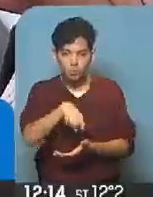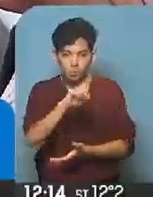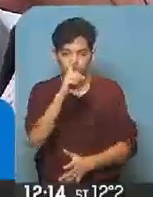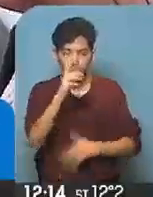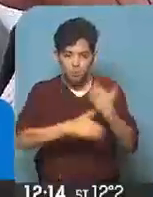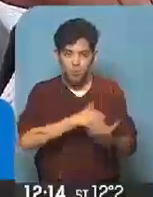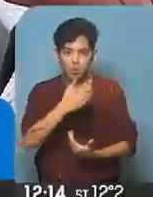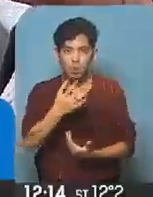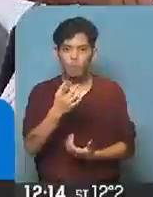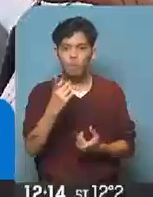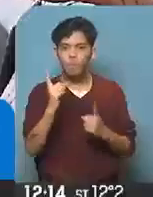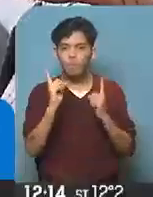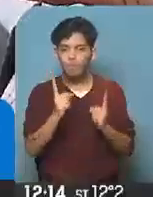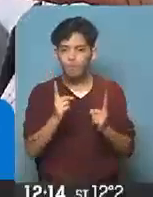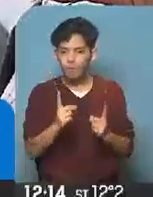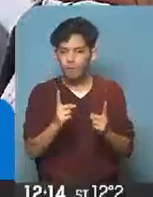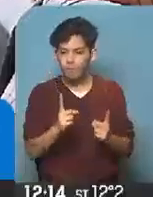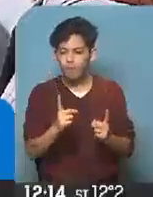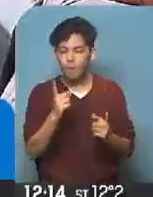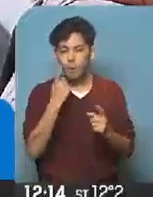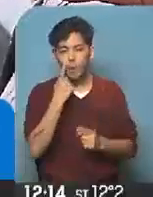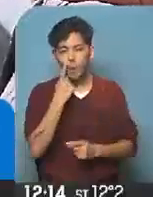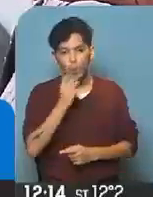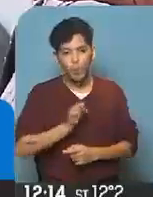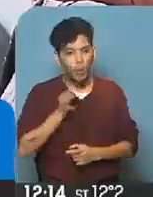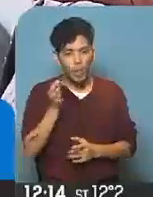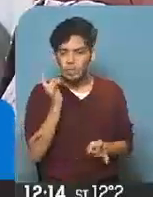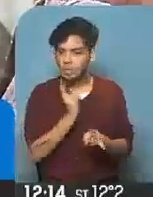viva siempre, por el recuerdo de